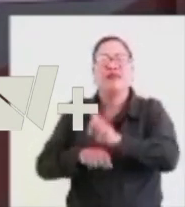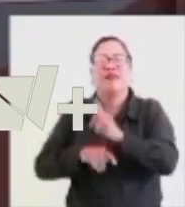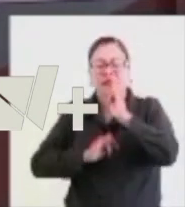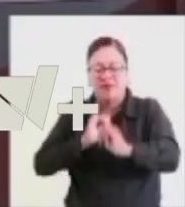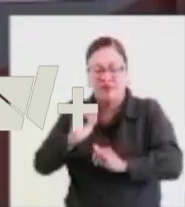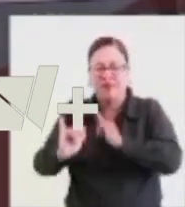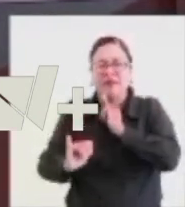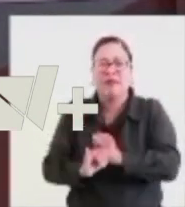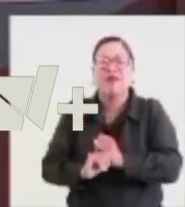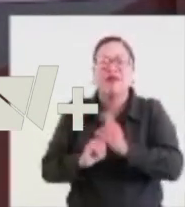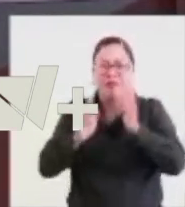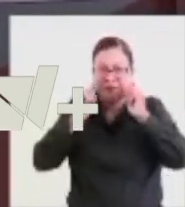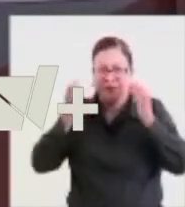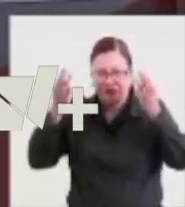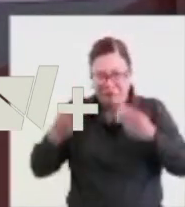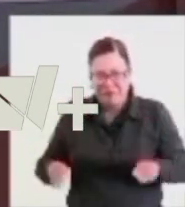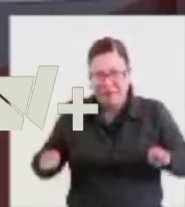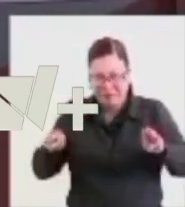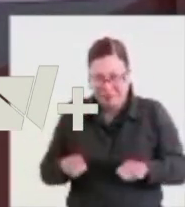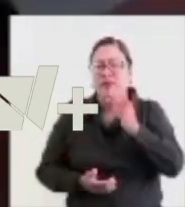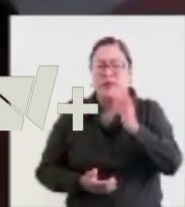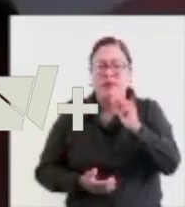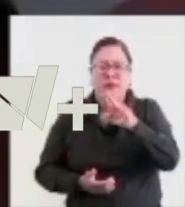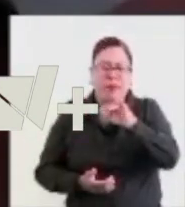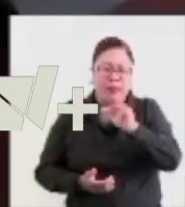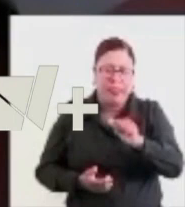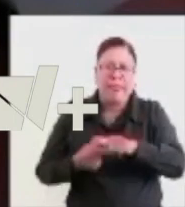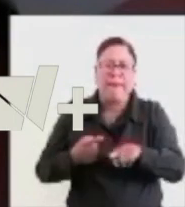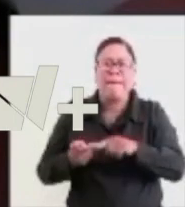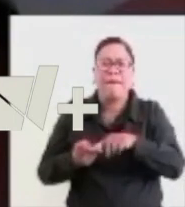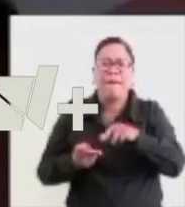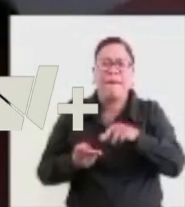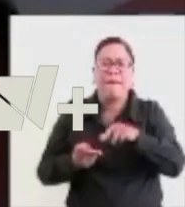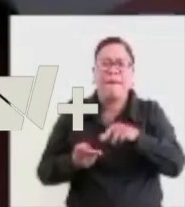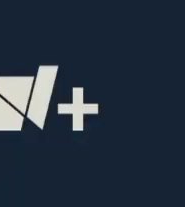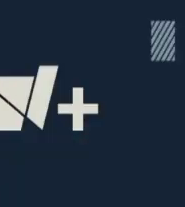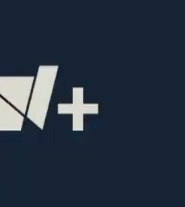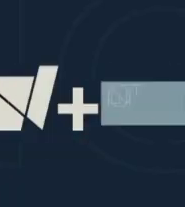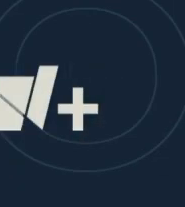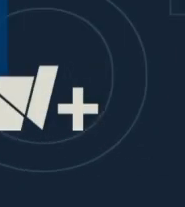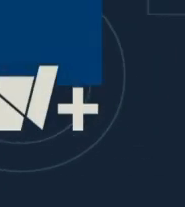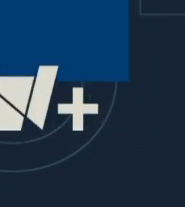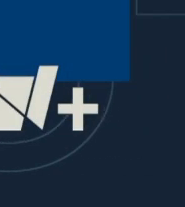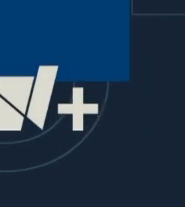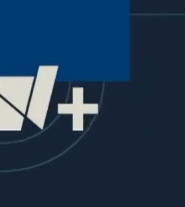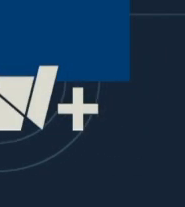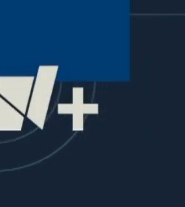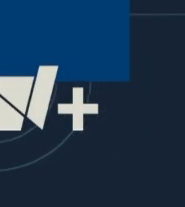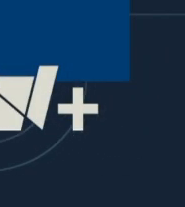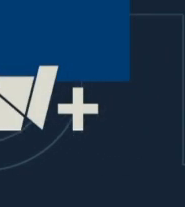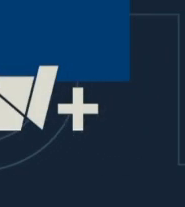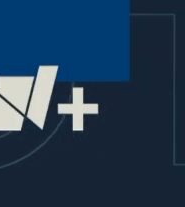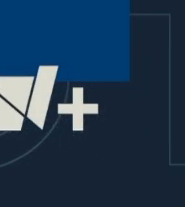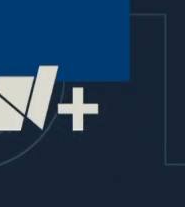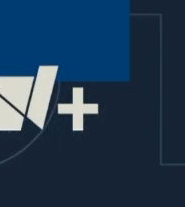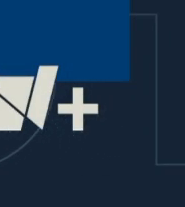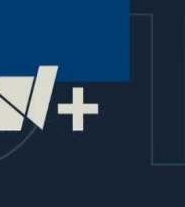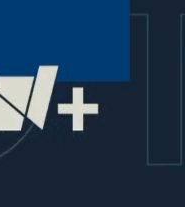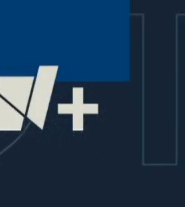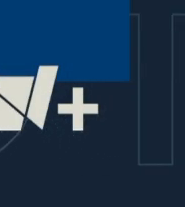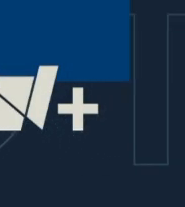3 minutos para formular preguntas con un mismo tiempo para la réplica correspondiente el 4 de diciembre